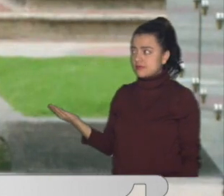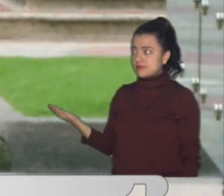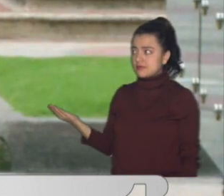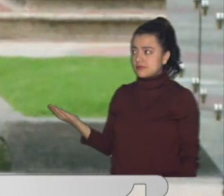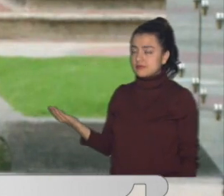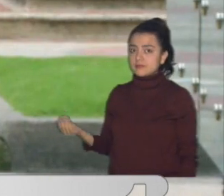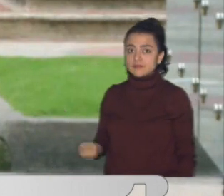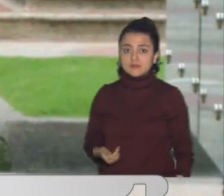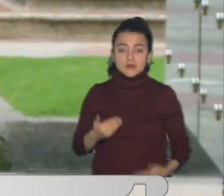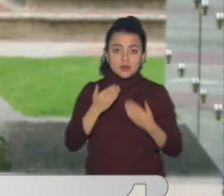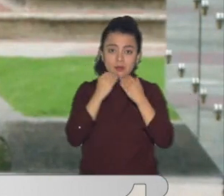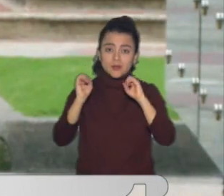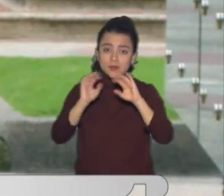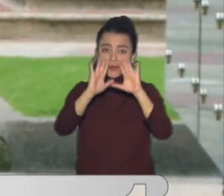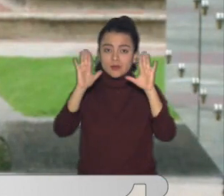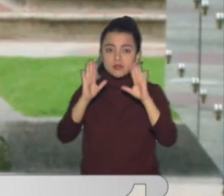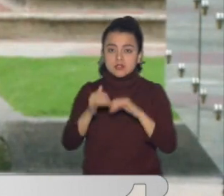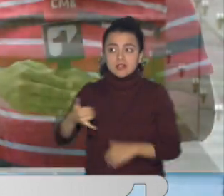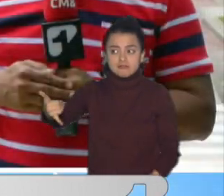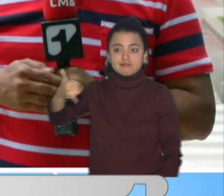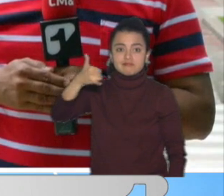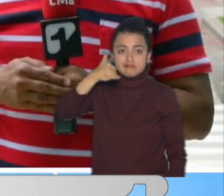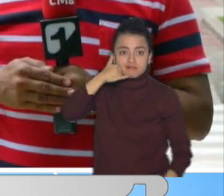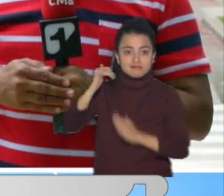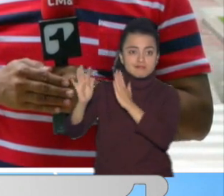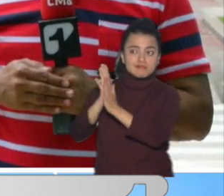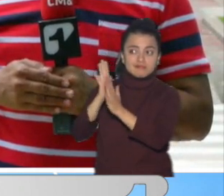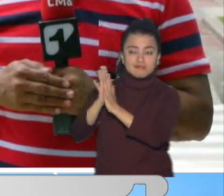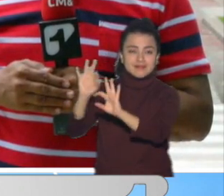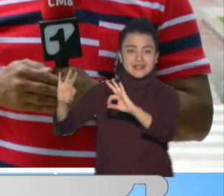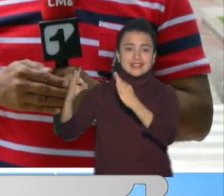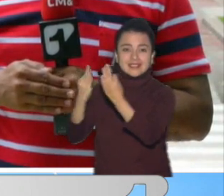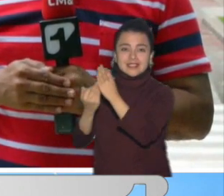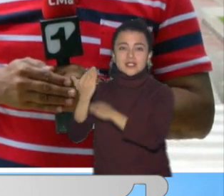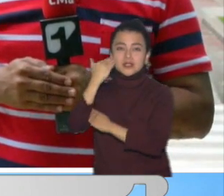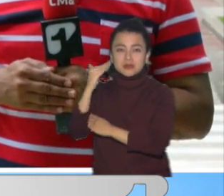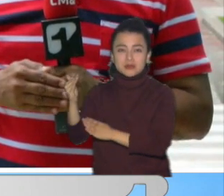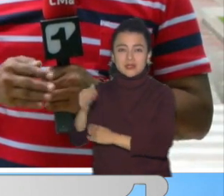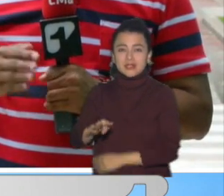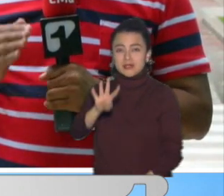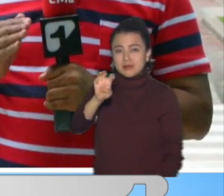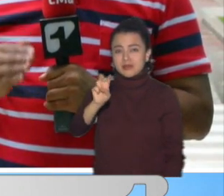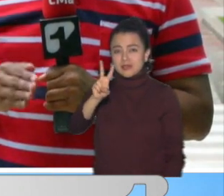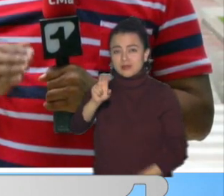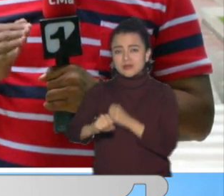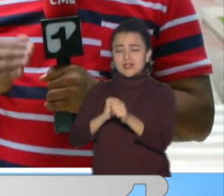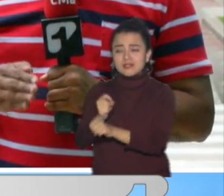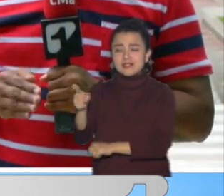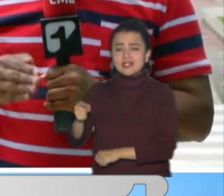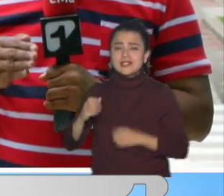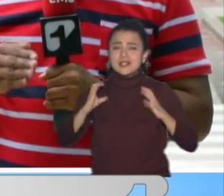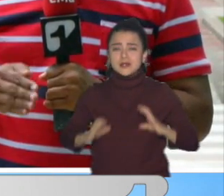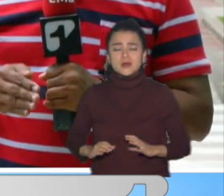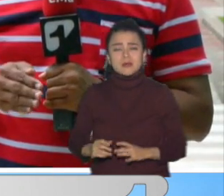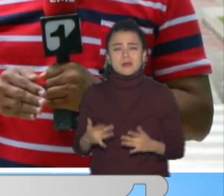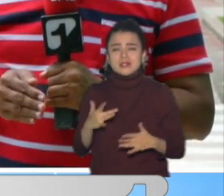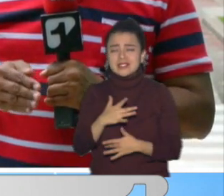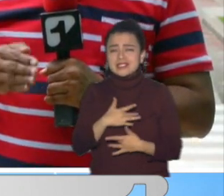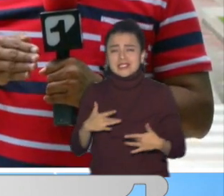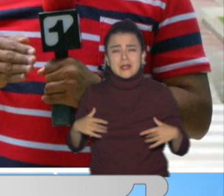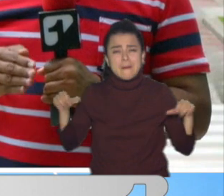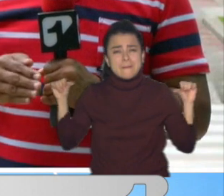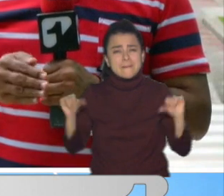informado hoy telefónicamente a Noticentro 1 CMI, familiares de la mujer y que se encuentra en delicado estado de